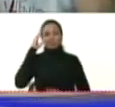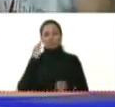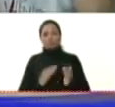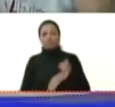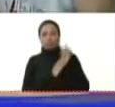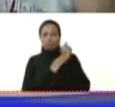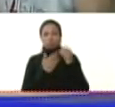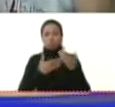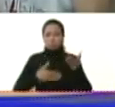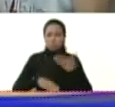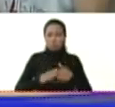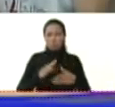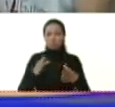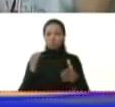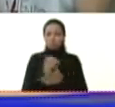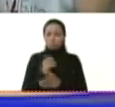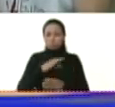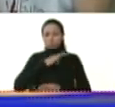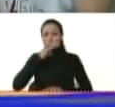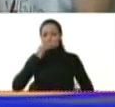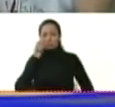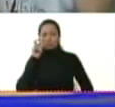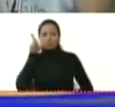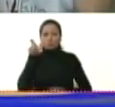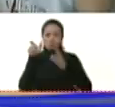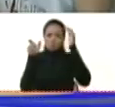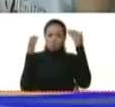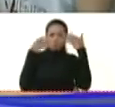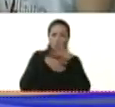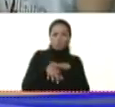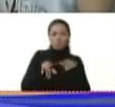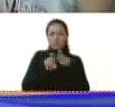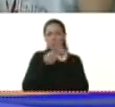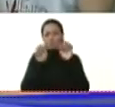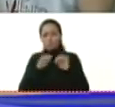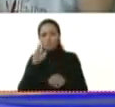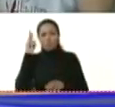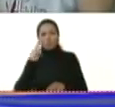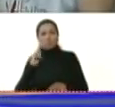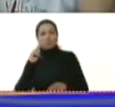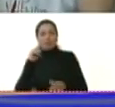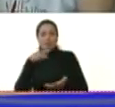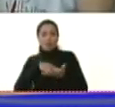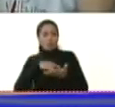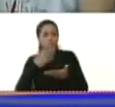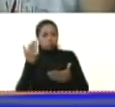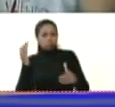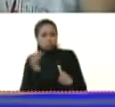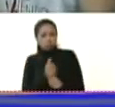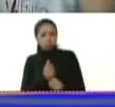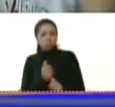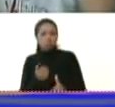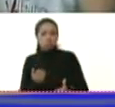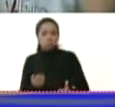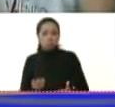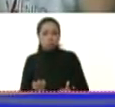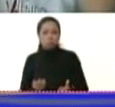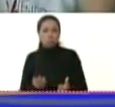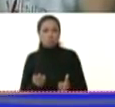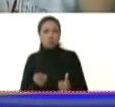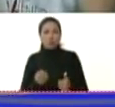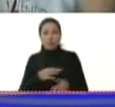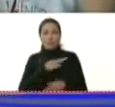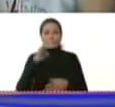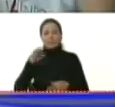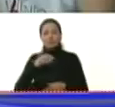Vamos a agarrar el espíritu cívico-militar bolivariano de Carabobo. El espíritu del negro primero, que